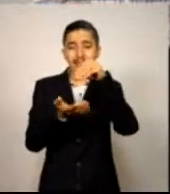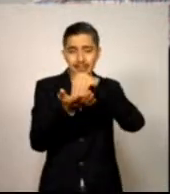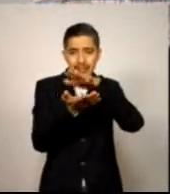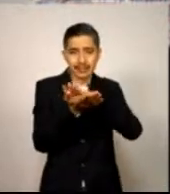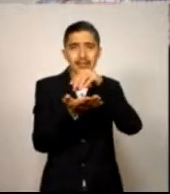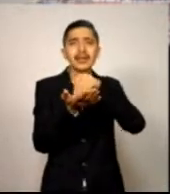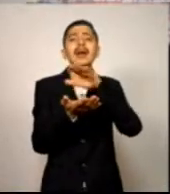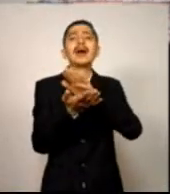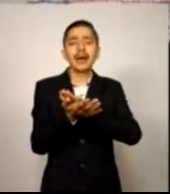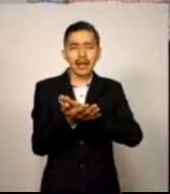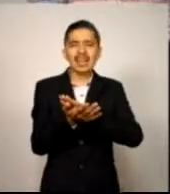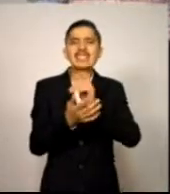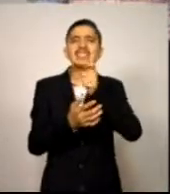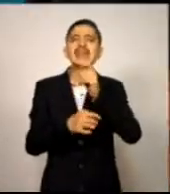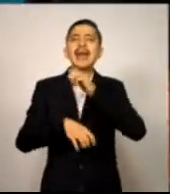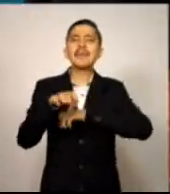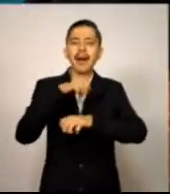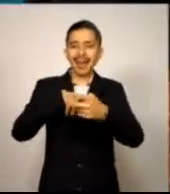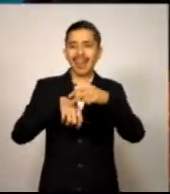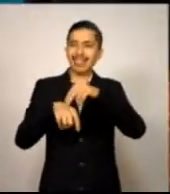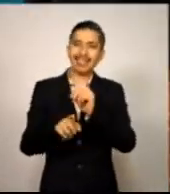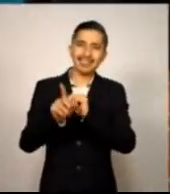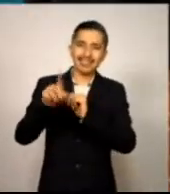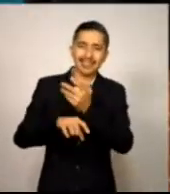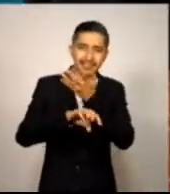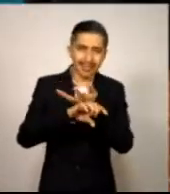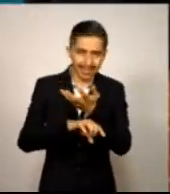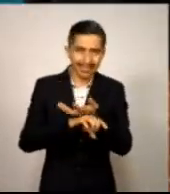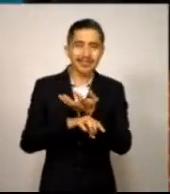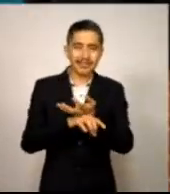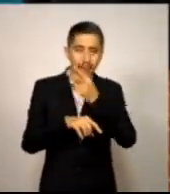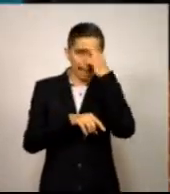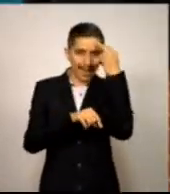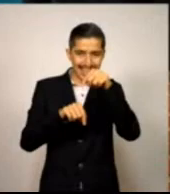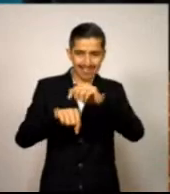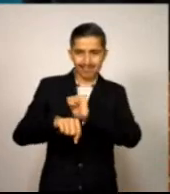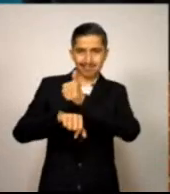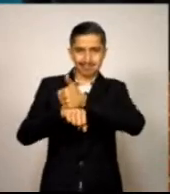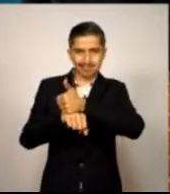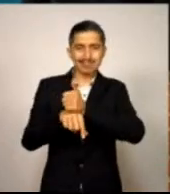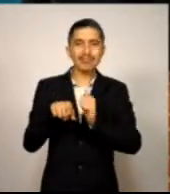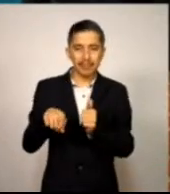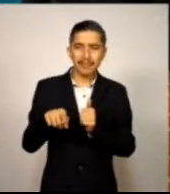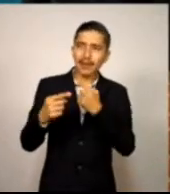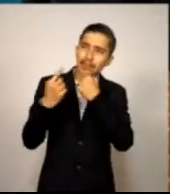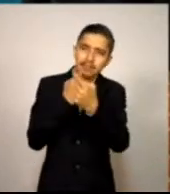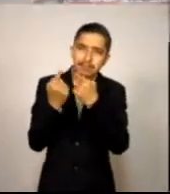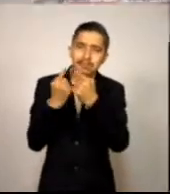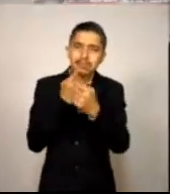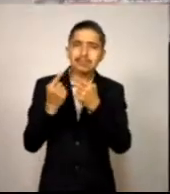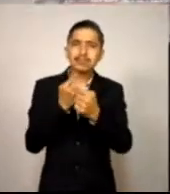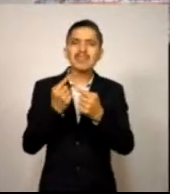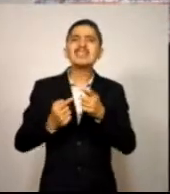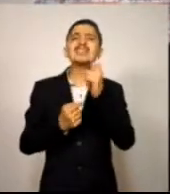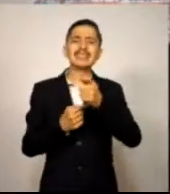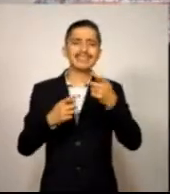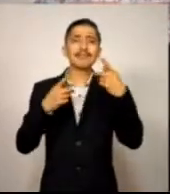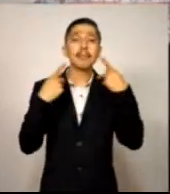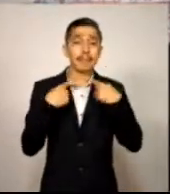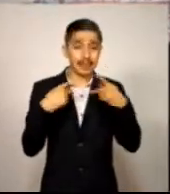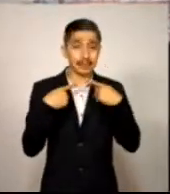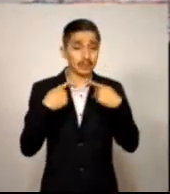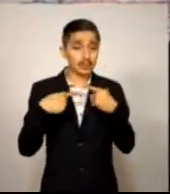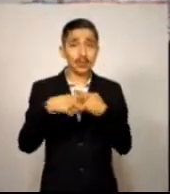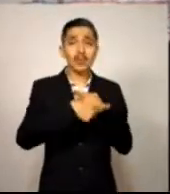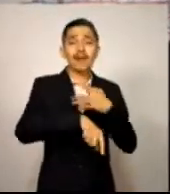86 citas ante la embajada de los eeuu y américa en méxico pertenecientes